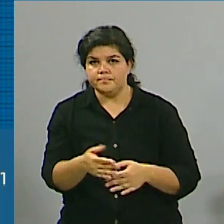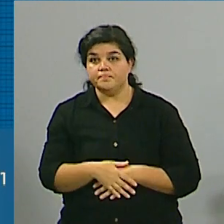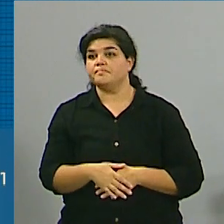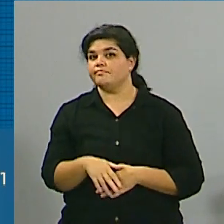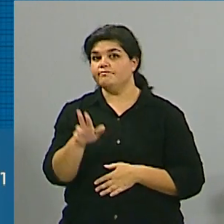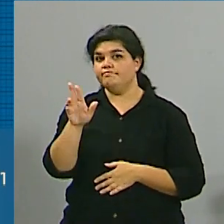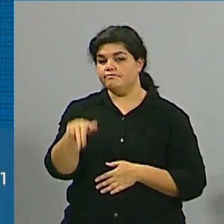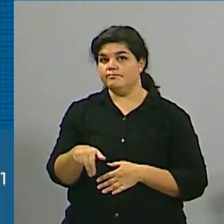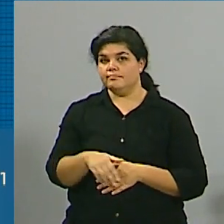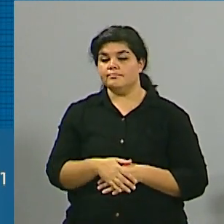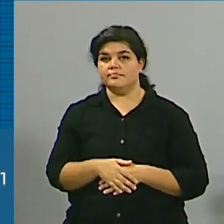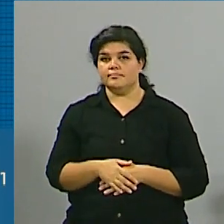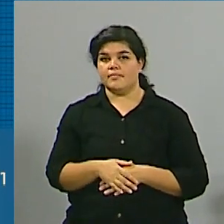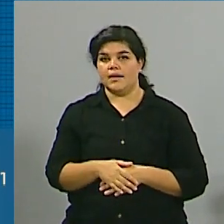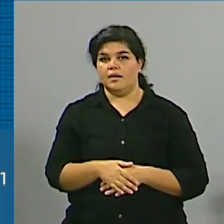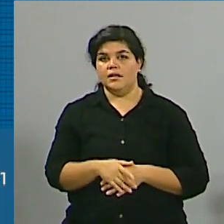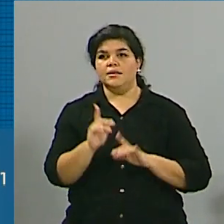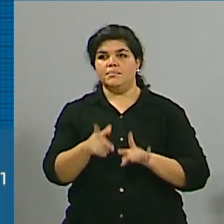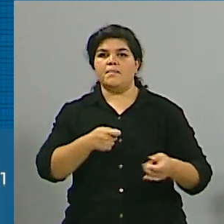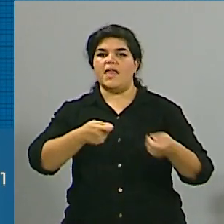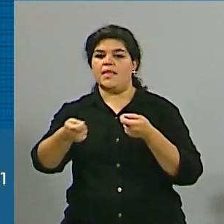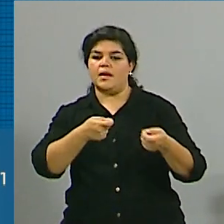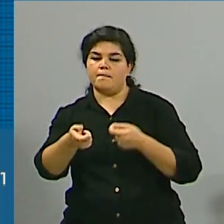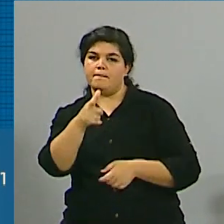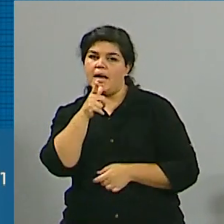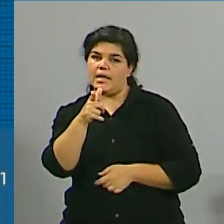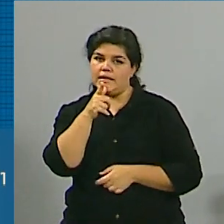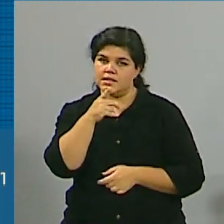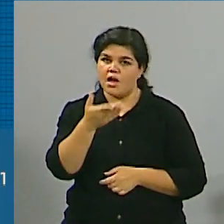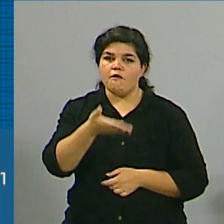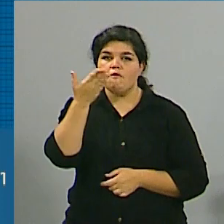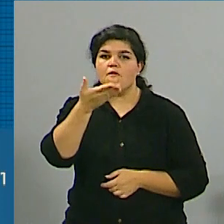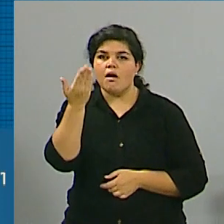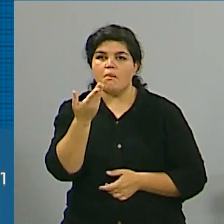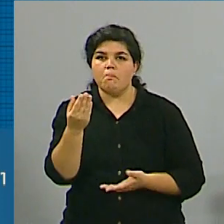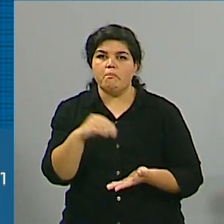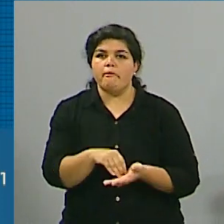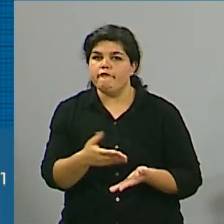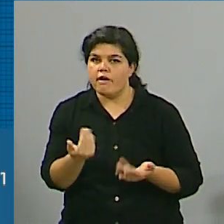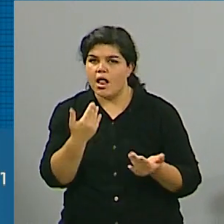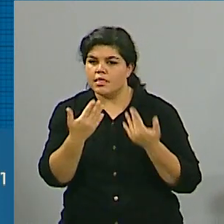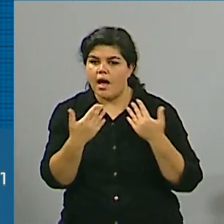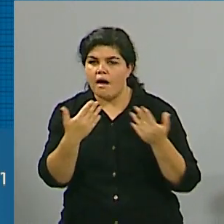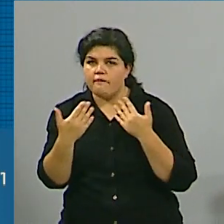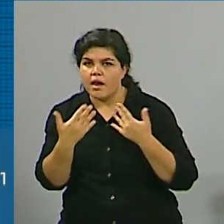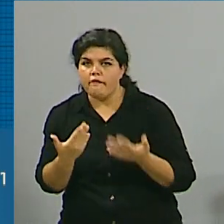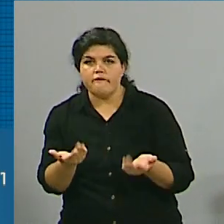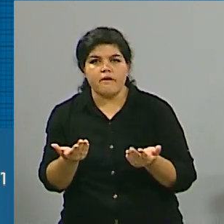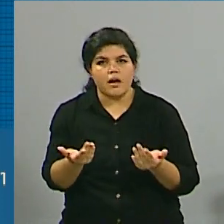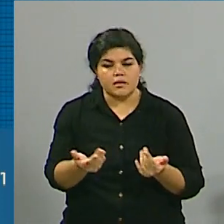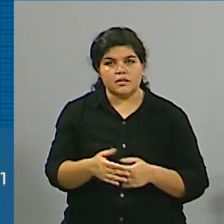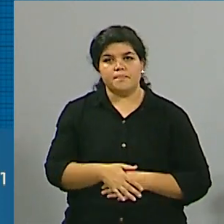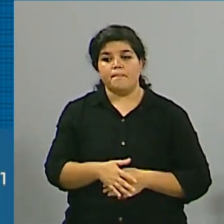cual si realmente la dirigencia debería dialogar más, o si realmente la población está cansada de